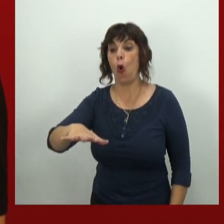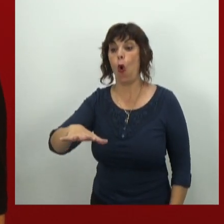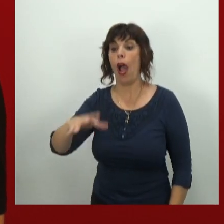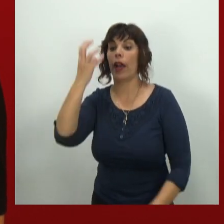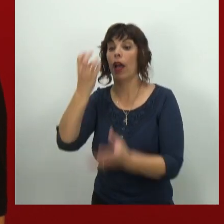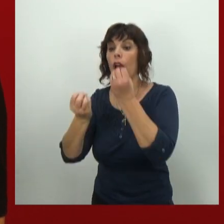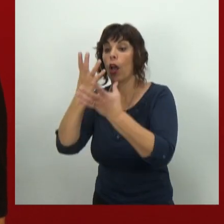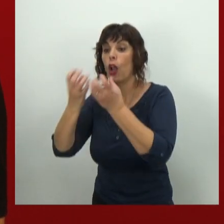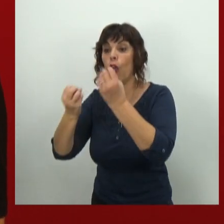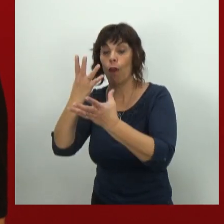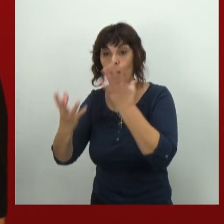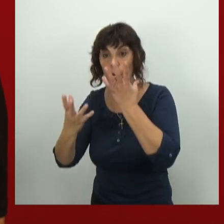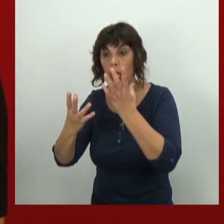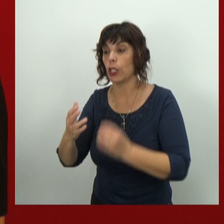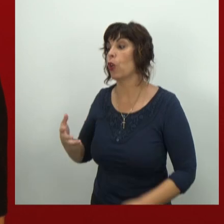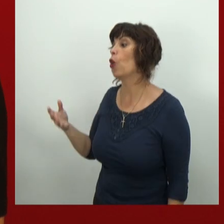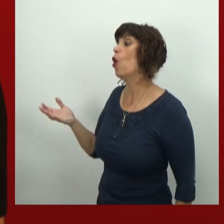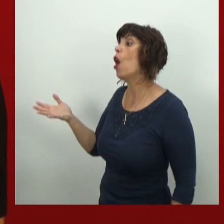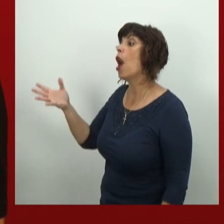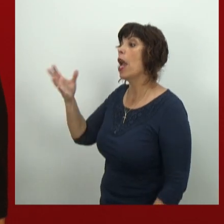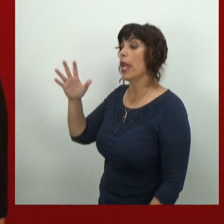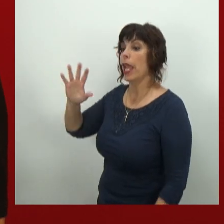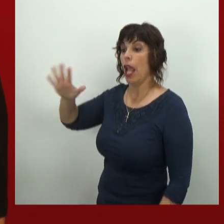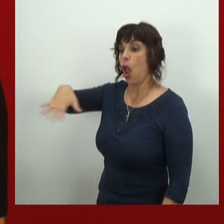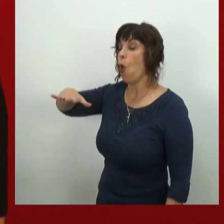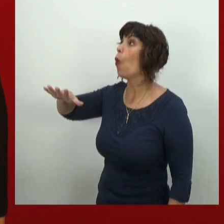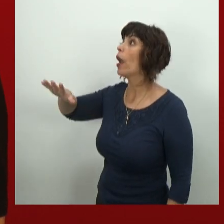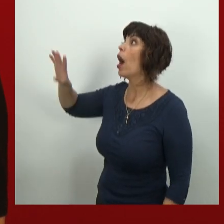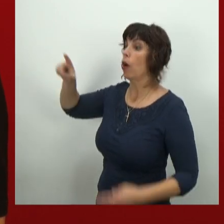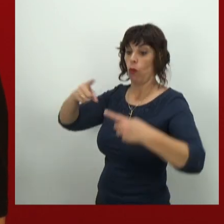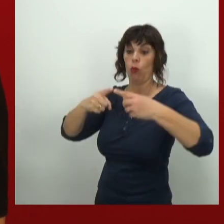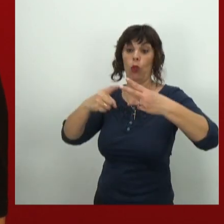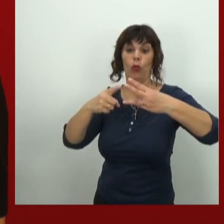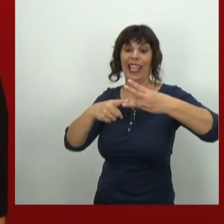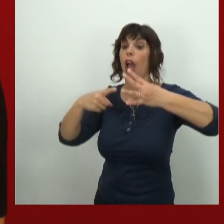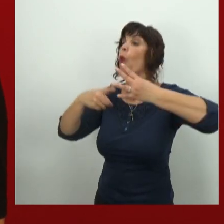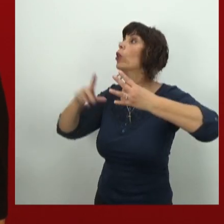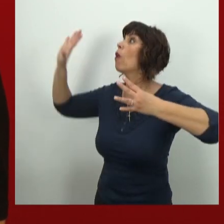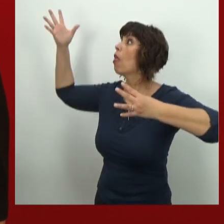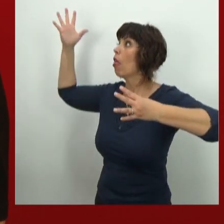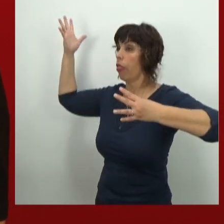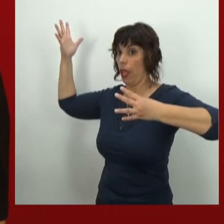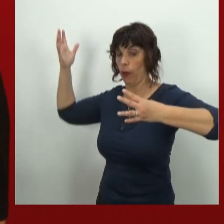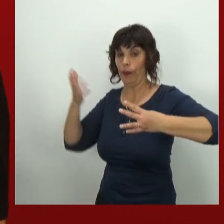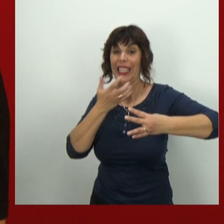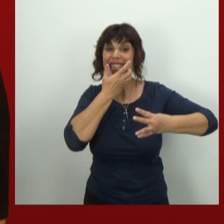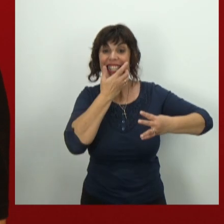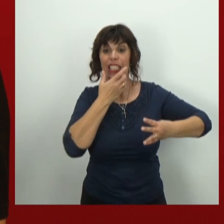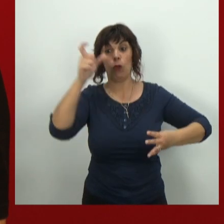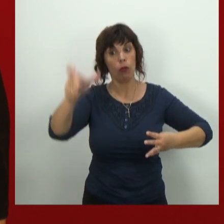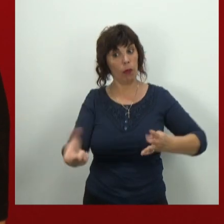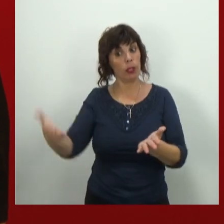que tiene que ser inmenso, el jardín inmenso, los que han estado allí